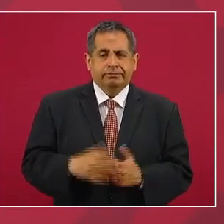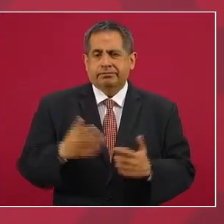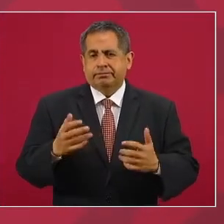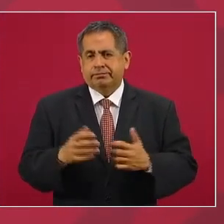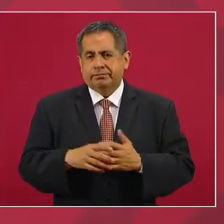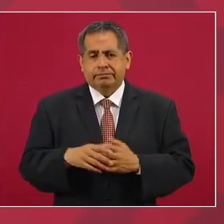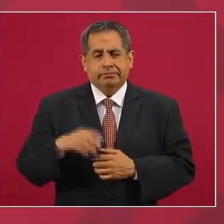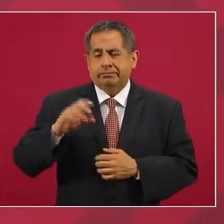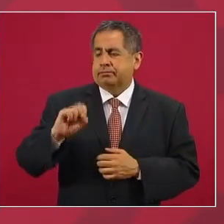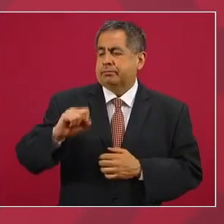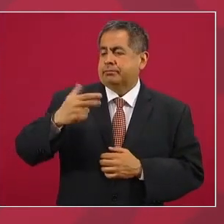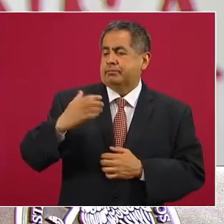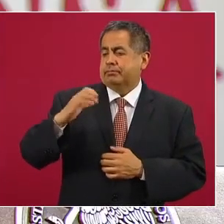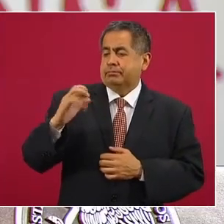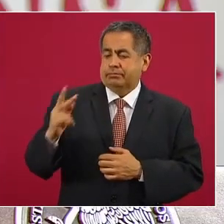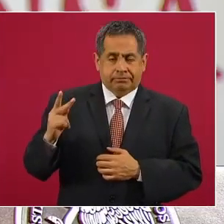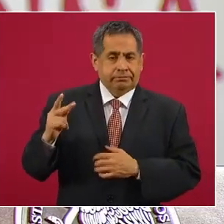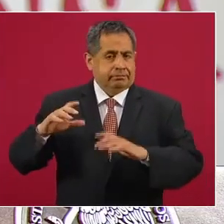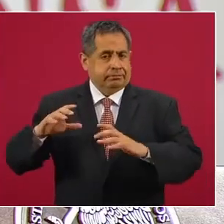Hacienda,